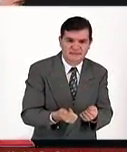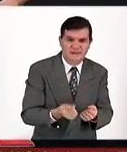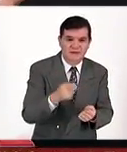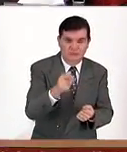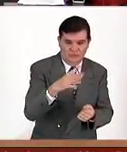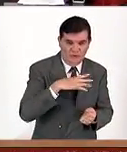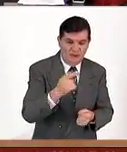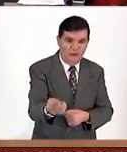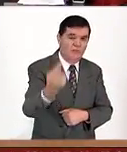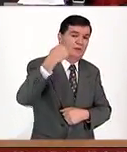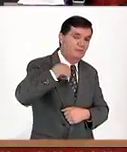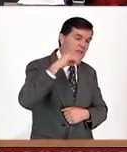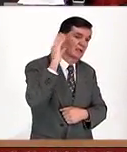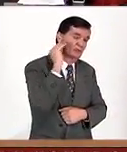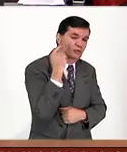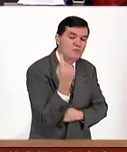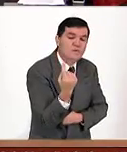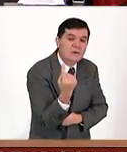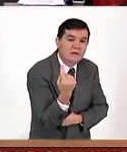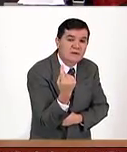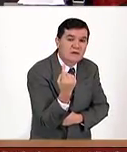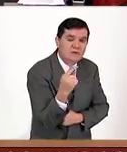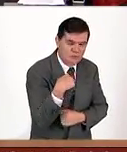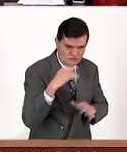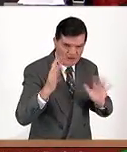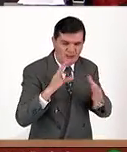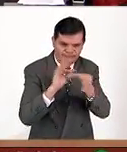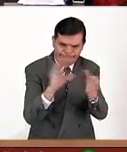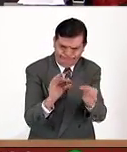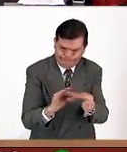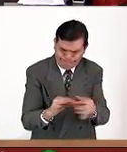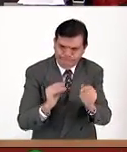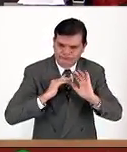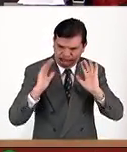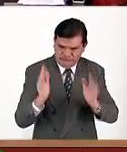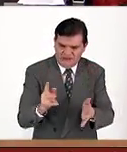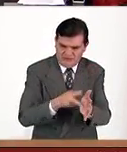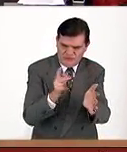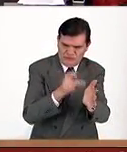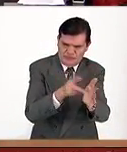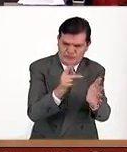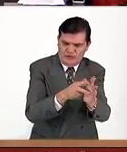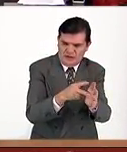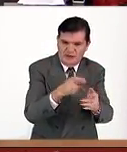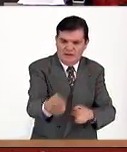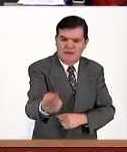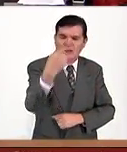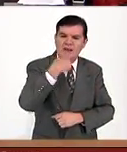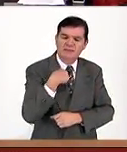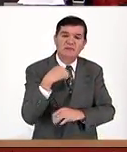¿y lo has escuchado aunque sea una? Porque tú ya lo dijiste de 100 maneras. ¿De cuántas maneras, Ramón,